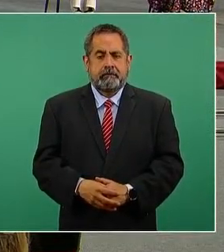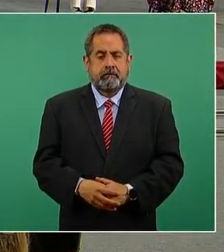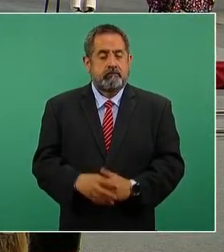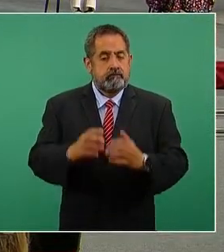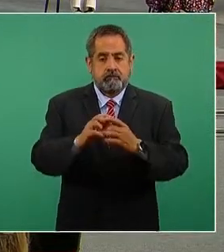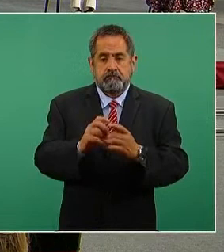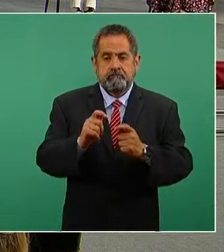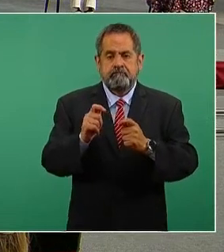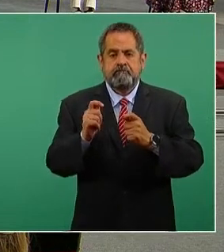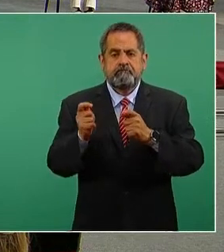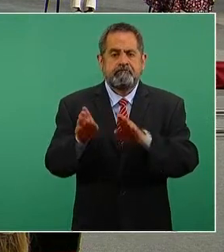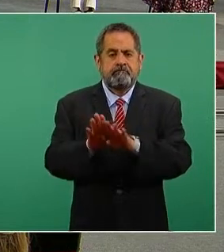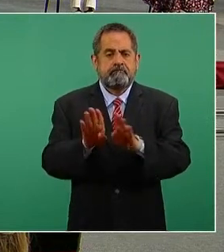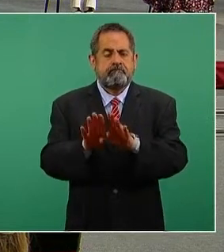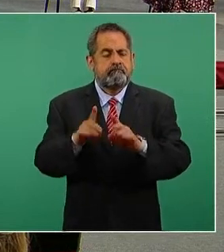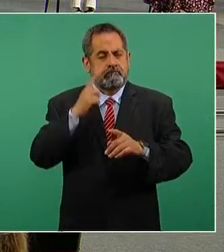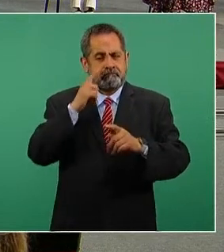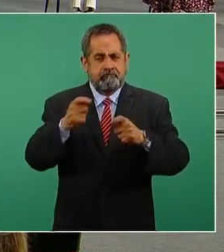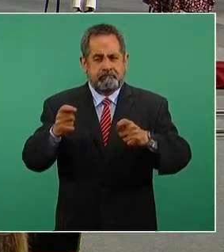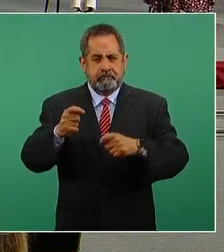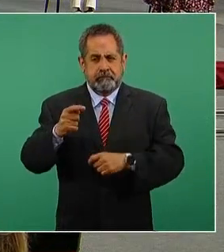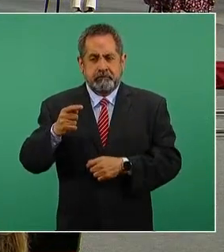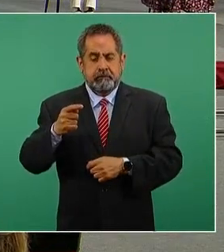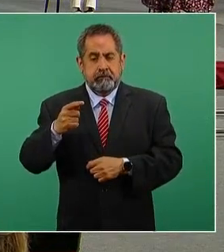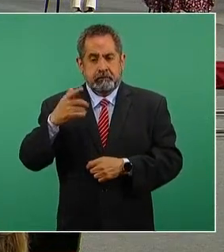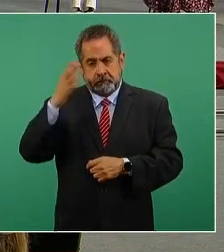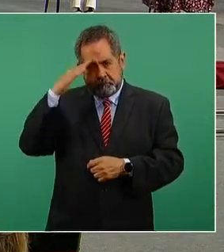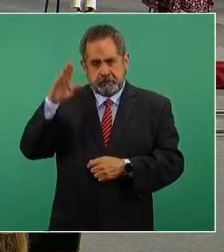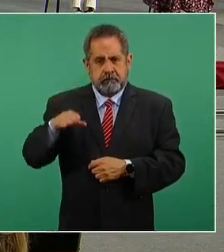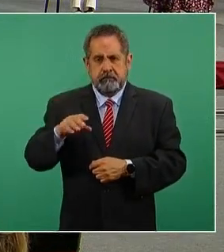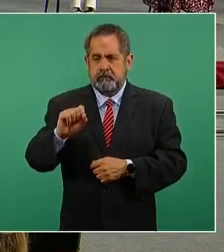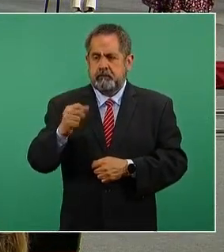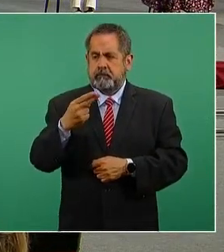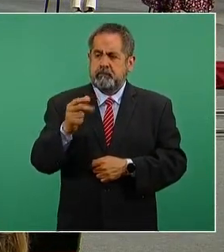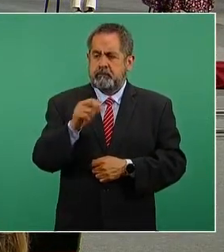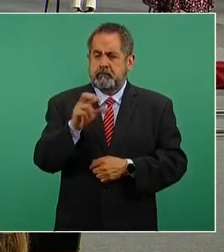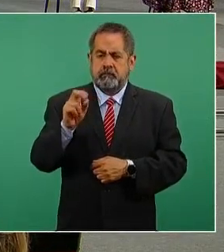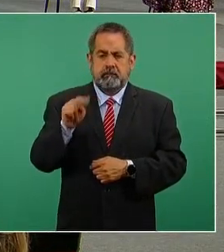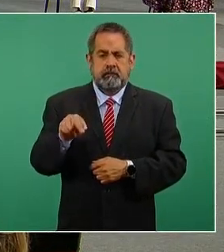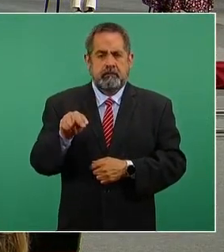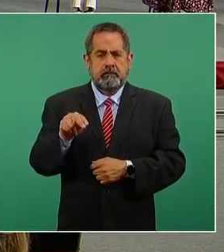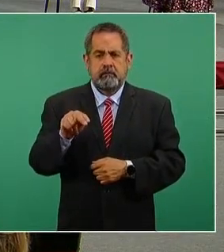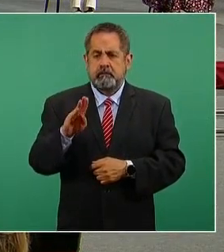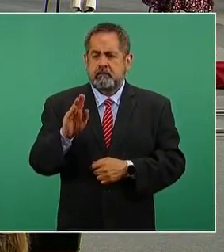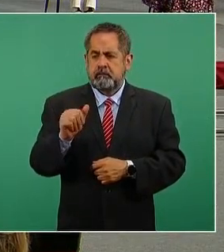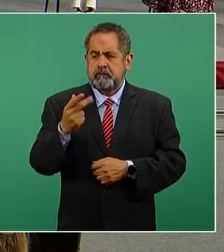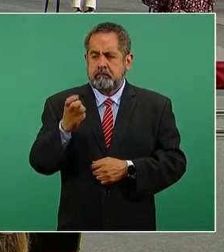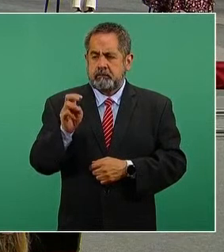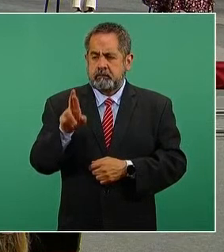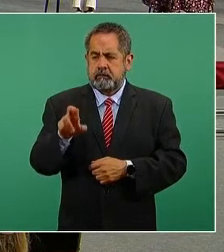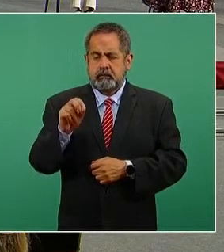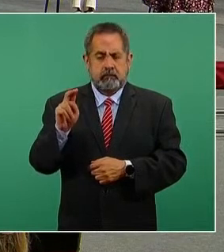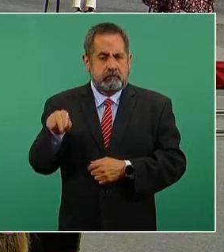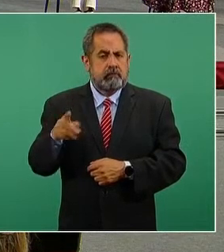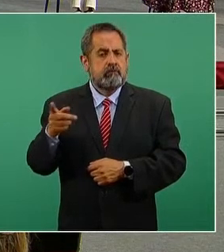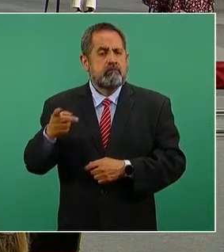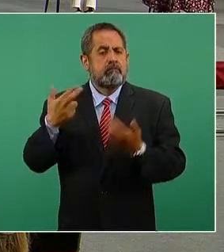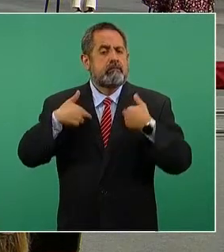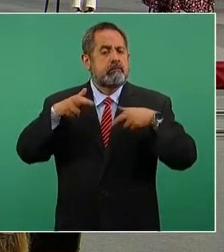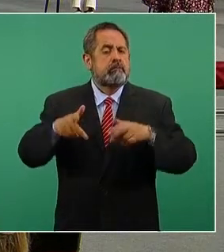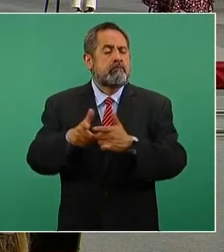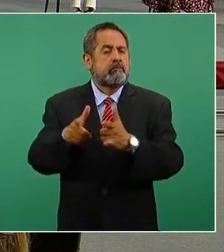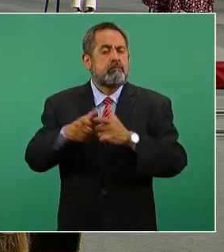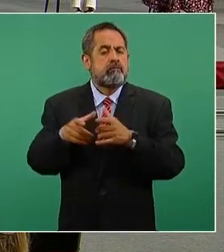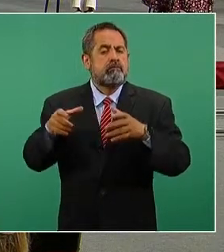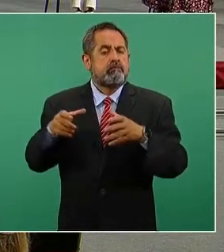Vamos a escuchar ahora el mensaje de la señora Sharon Bowen Rawls, representante del Grupo Asesor